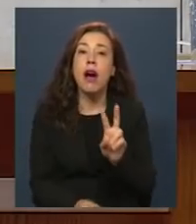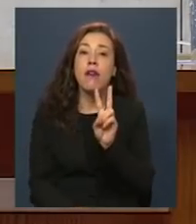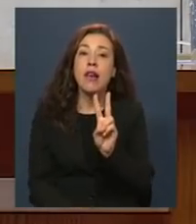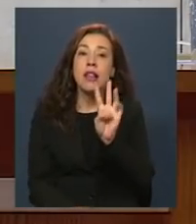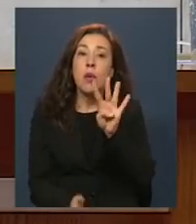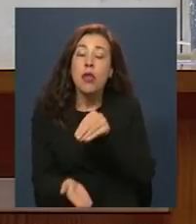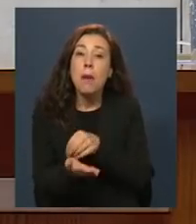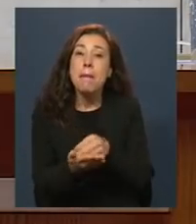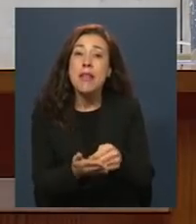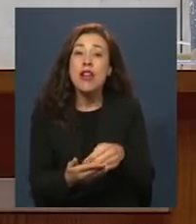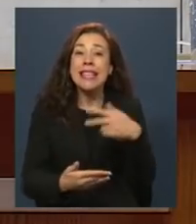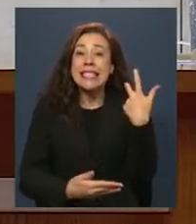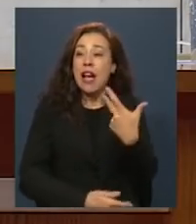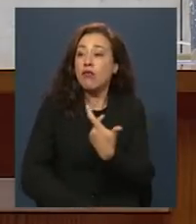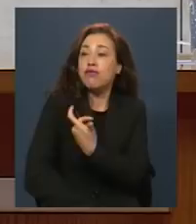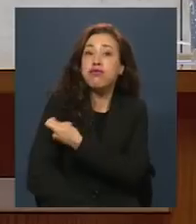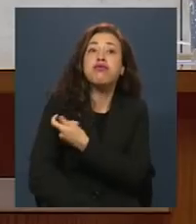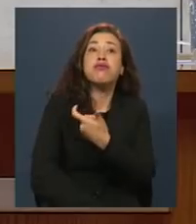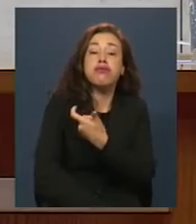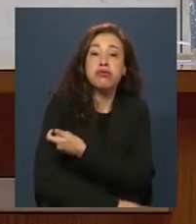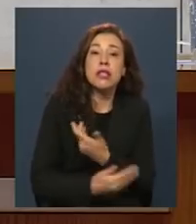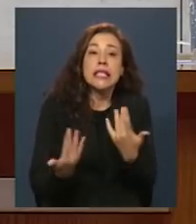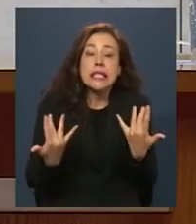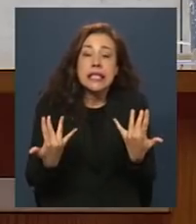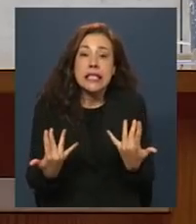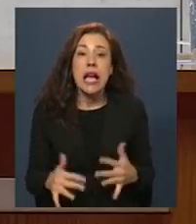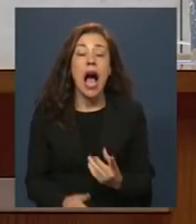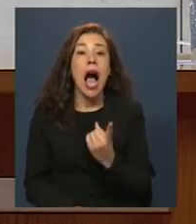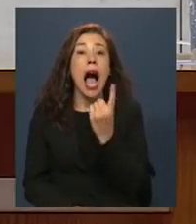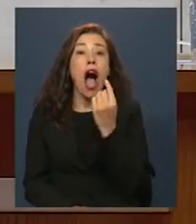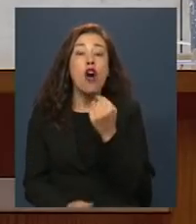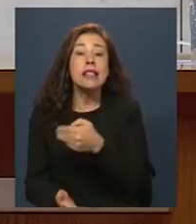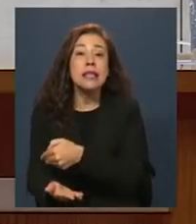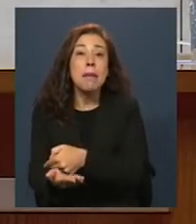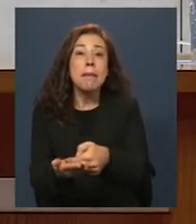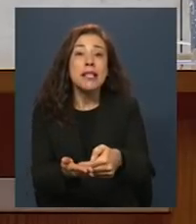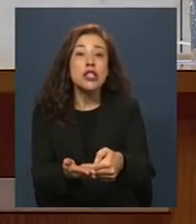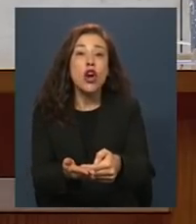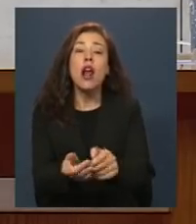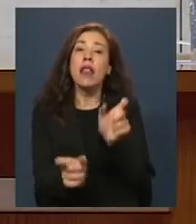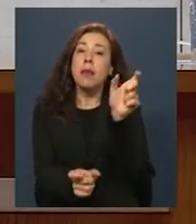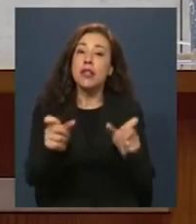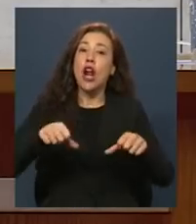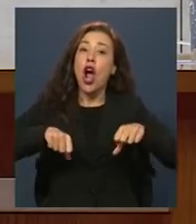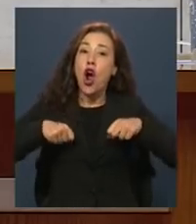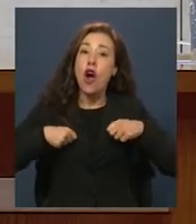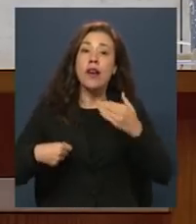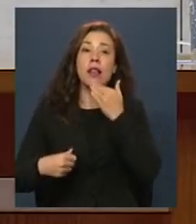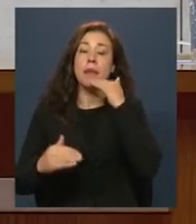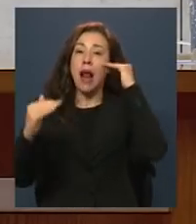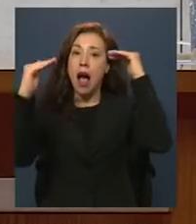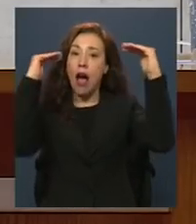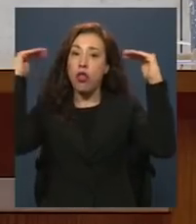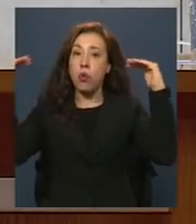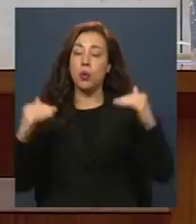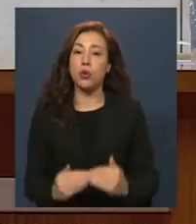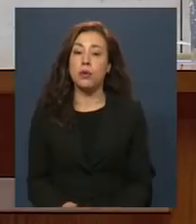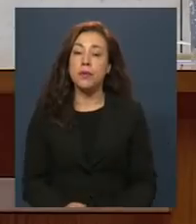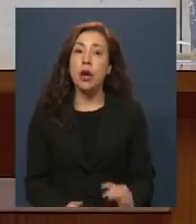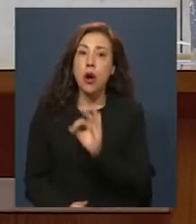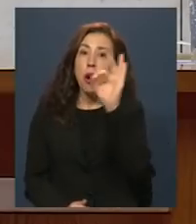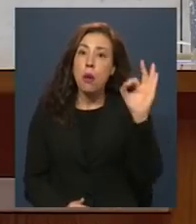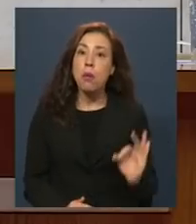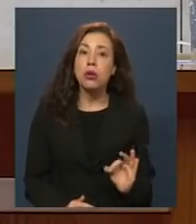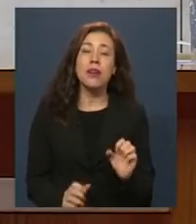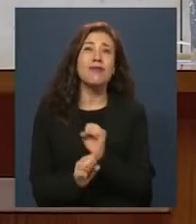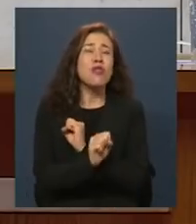24 millones de dosis de vacunas se han administrado a 11 millones de jóvenes y adultos. Las cifras no